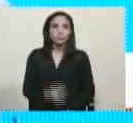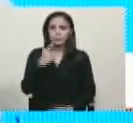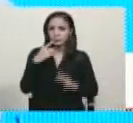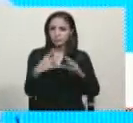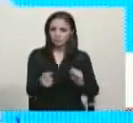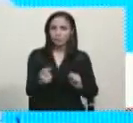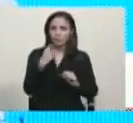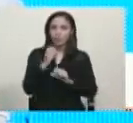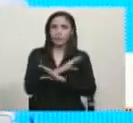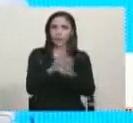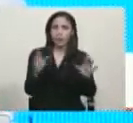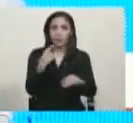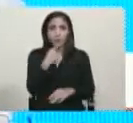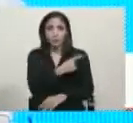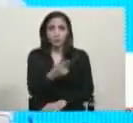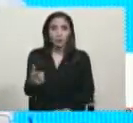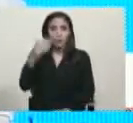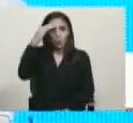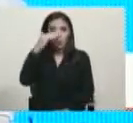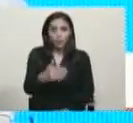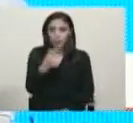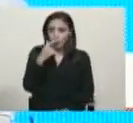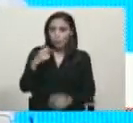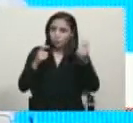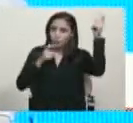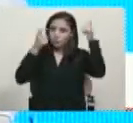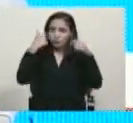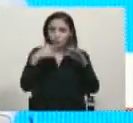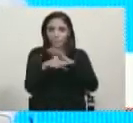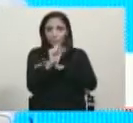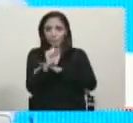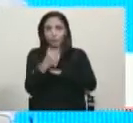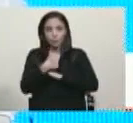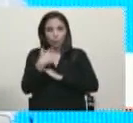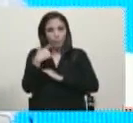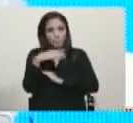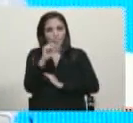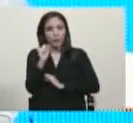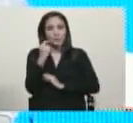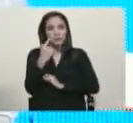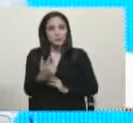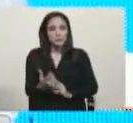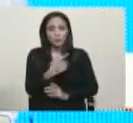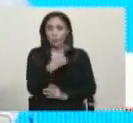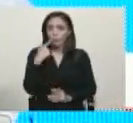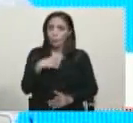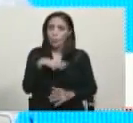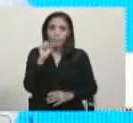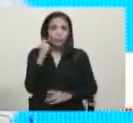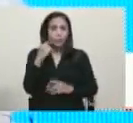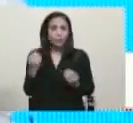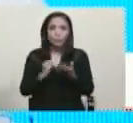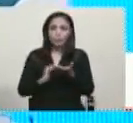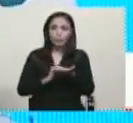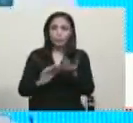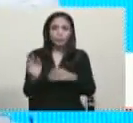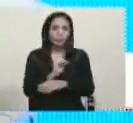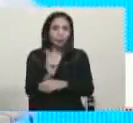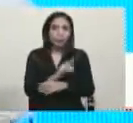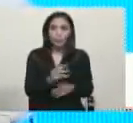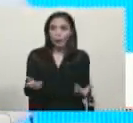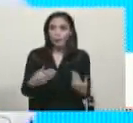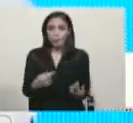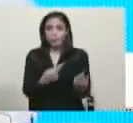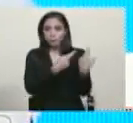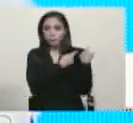como dicen los militares, yo lo aprendí el comandante Chávez, hay que aprender a parir. A usted le dan una